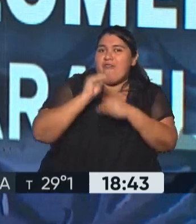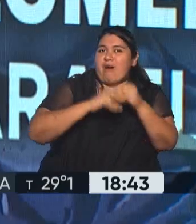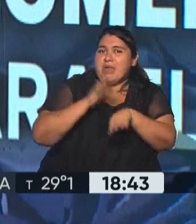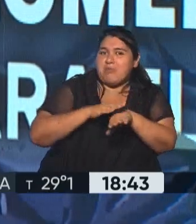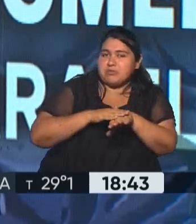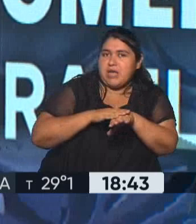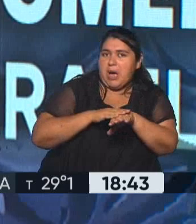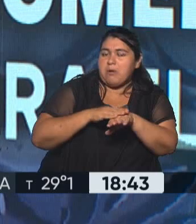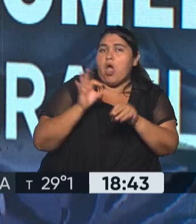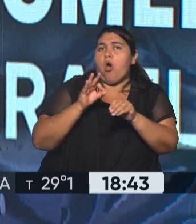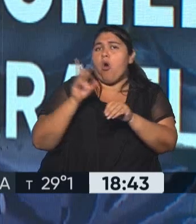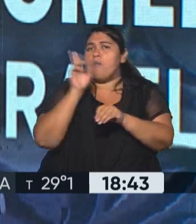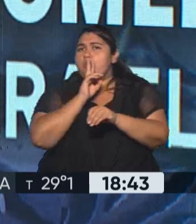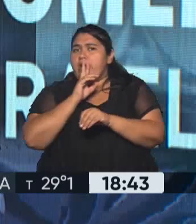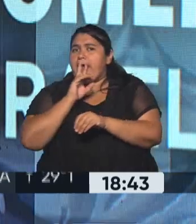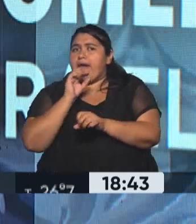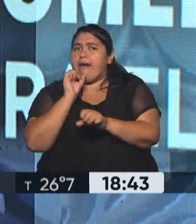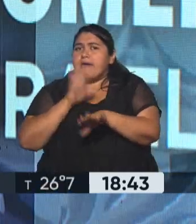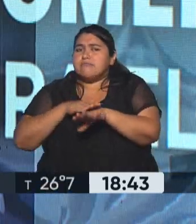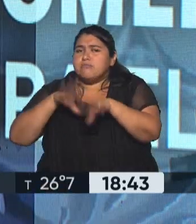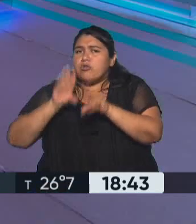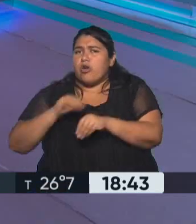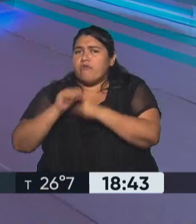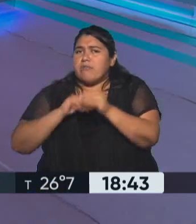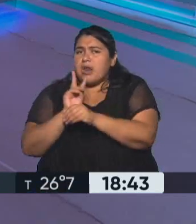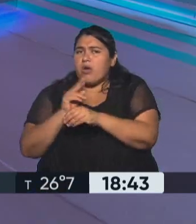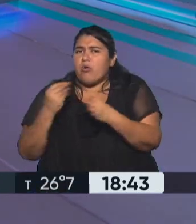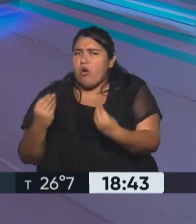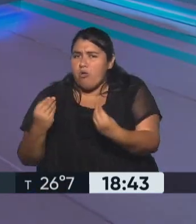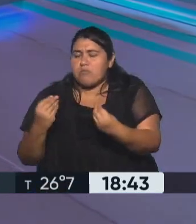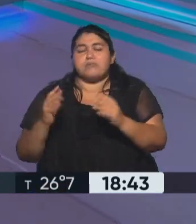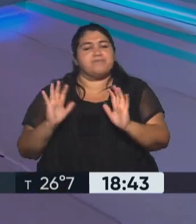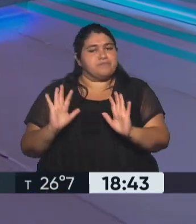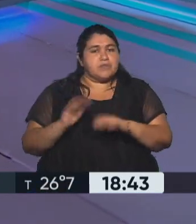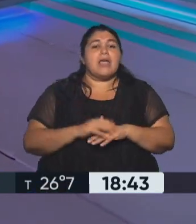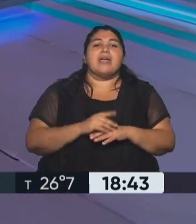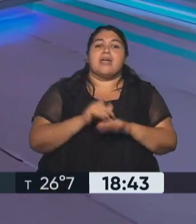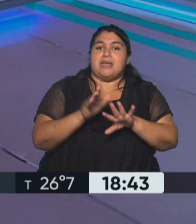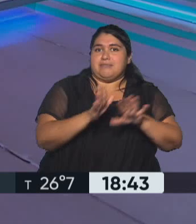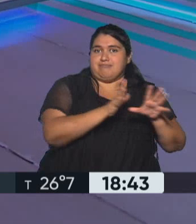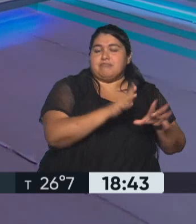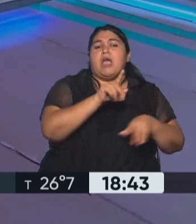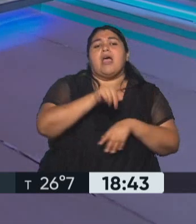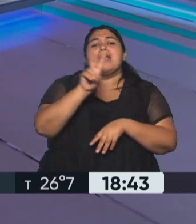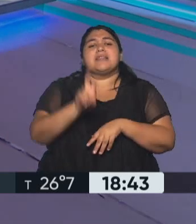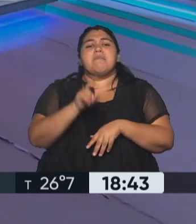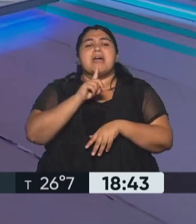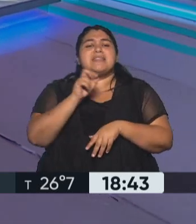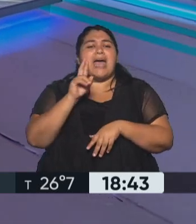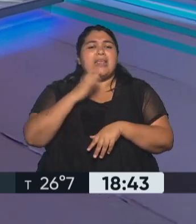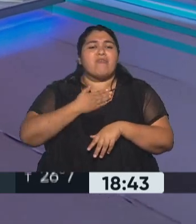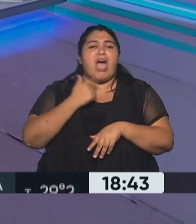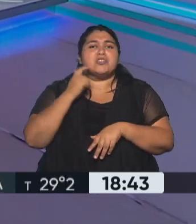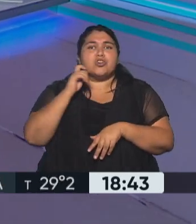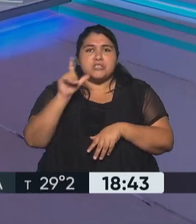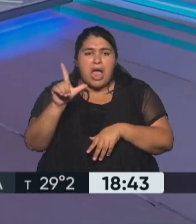Bueno, hay muchos factores a la hora de generar esta segmentación. Por otro lado, Dani, también, bueno, habíamos hablado de la tarifa social que sufrirá aumentos del